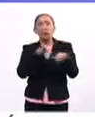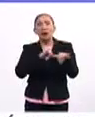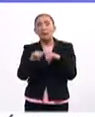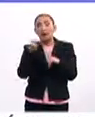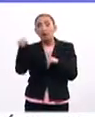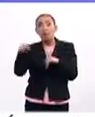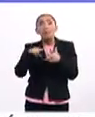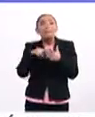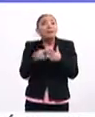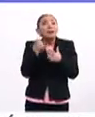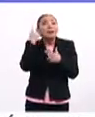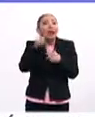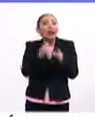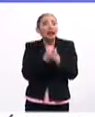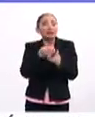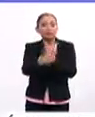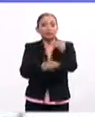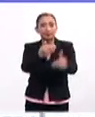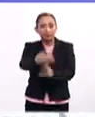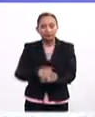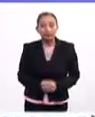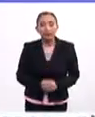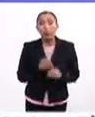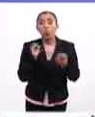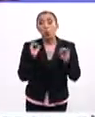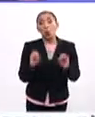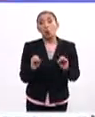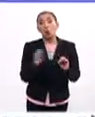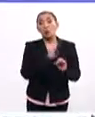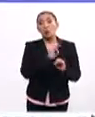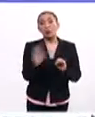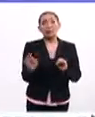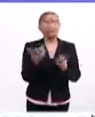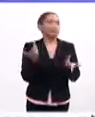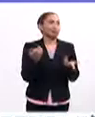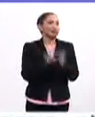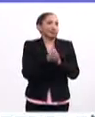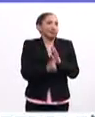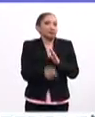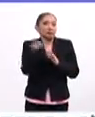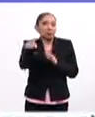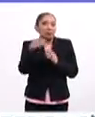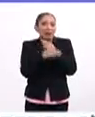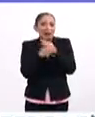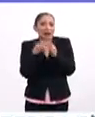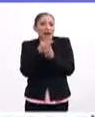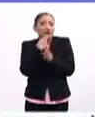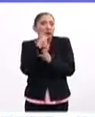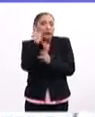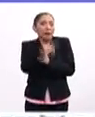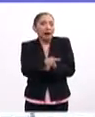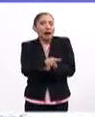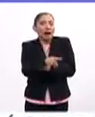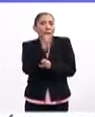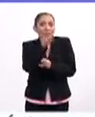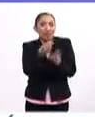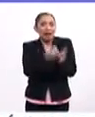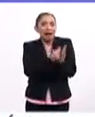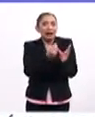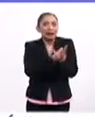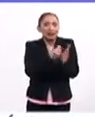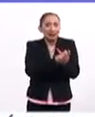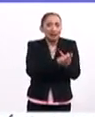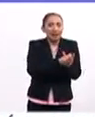de la actividad de clase. Pero también puede ser para el desarrollo de la propia